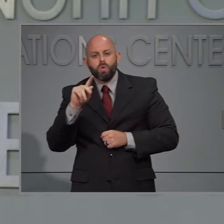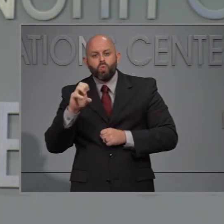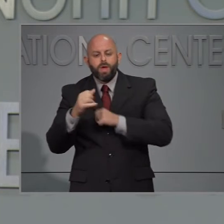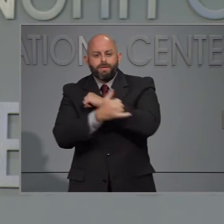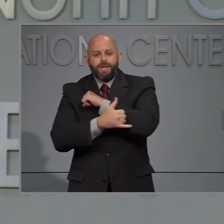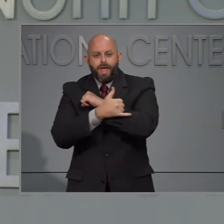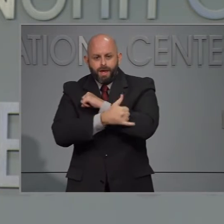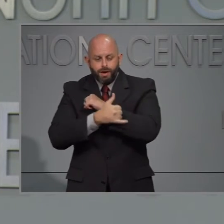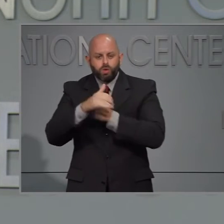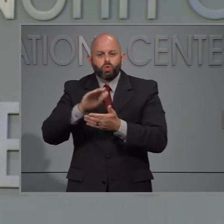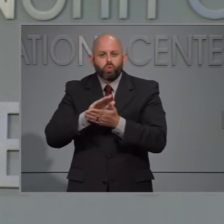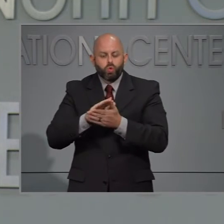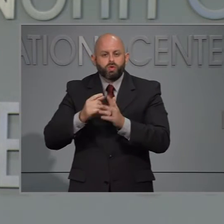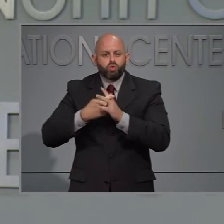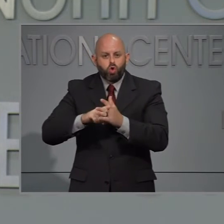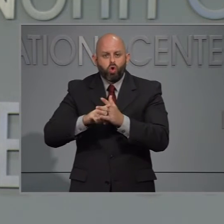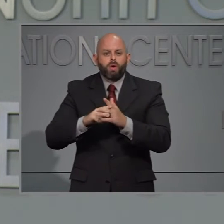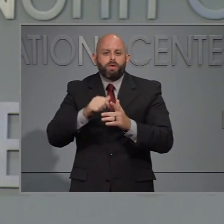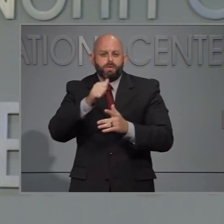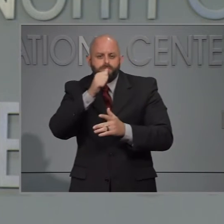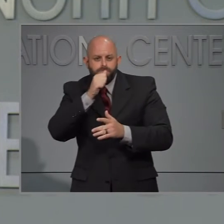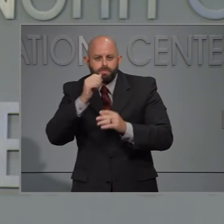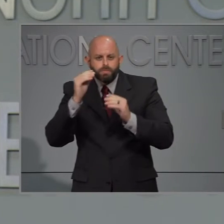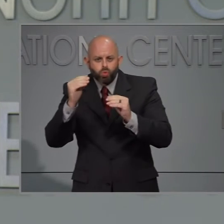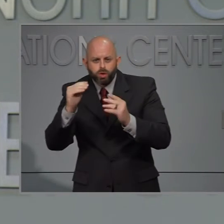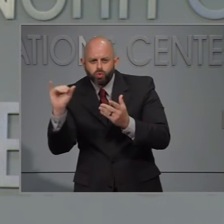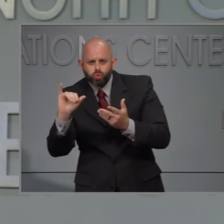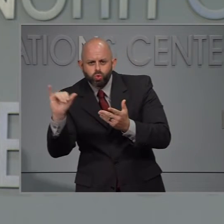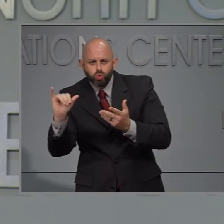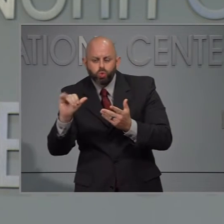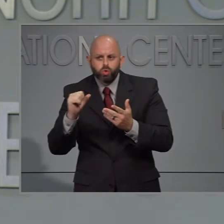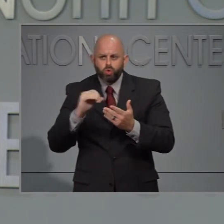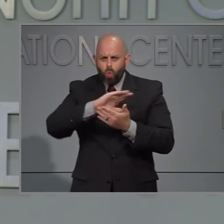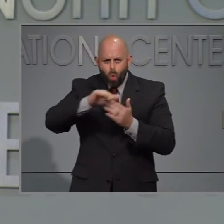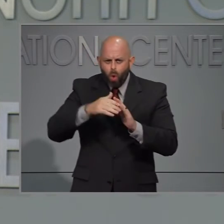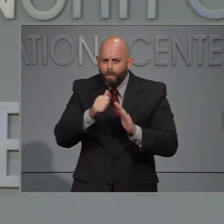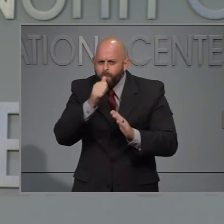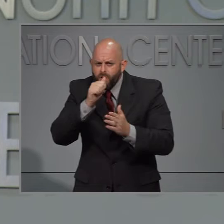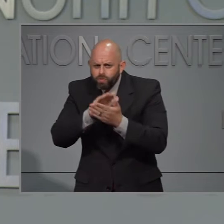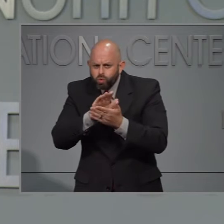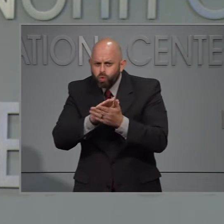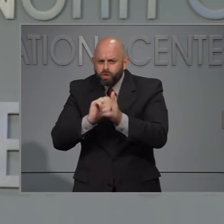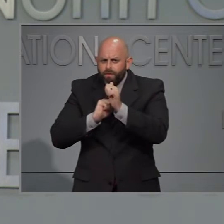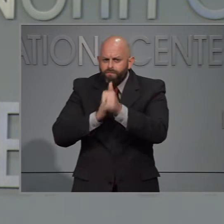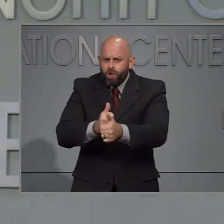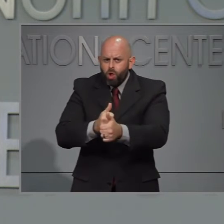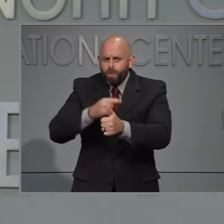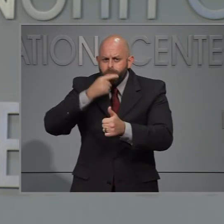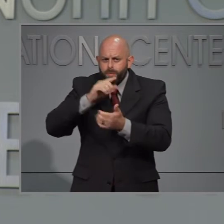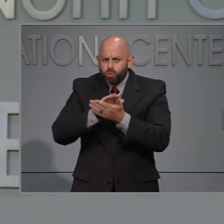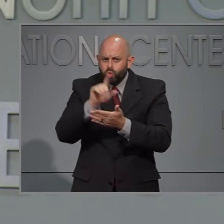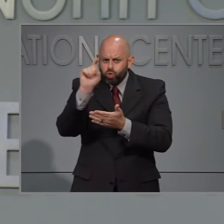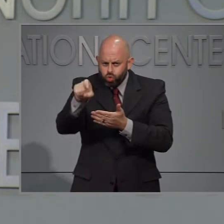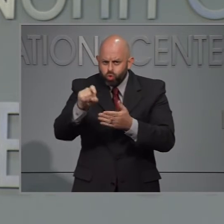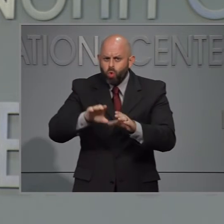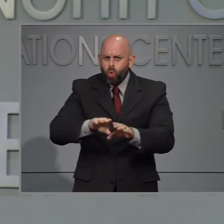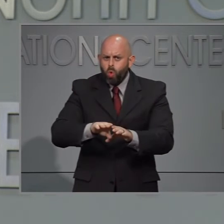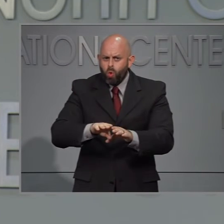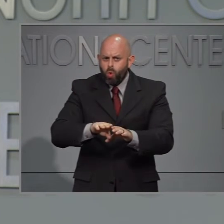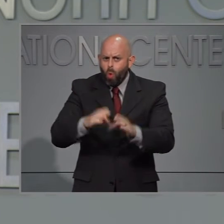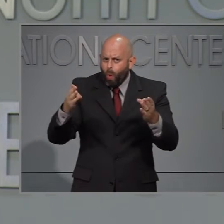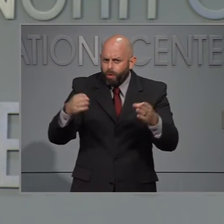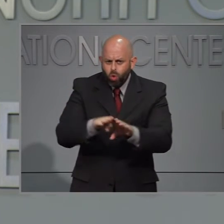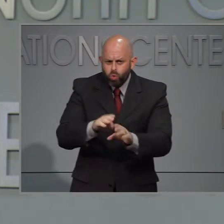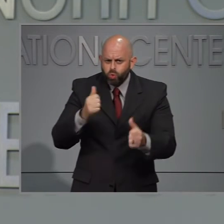preocupaciones por los maestros y por los padres. Entonces, ¿todas las escuelas privadas deberían seguir también esas guías? Bueno, animamos